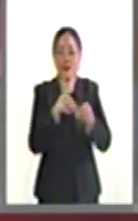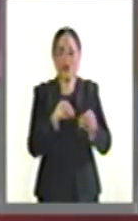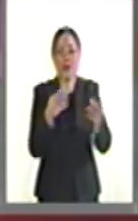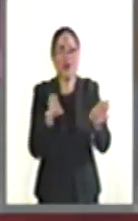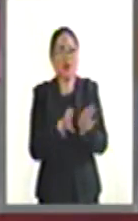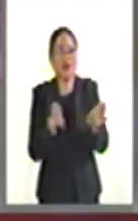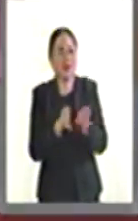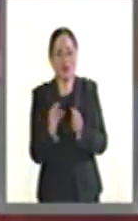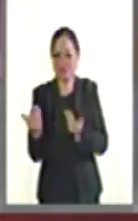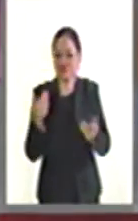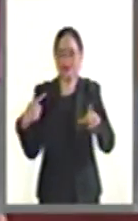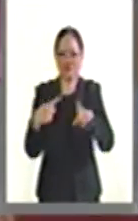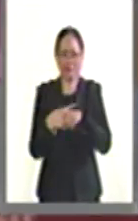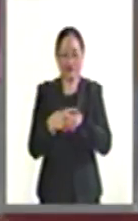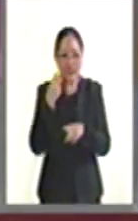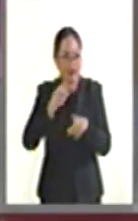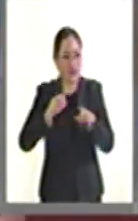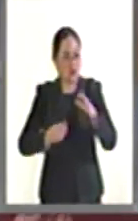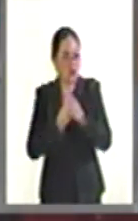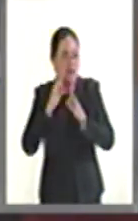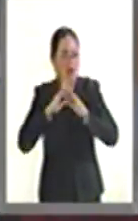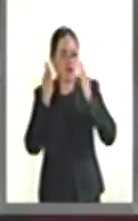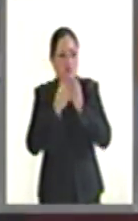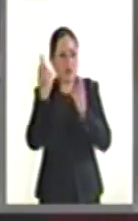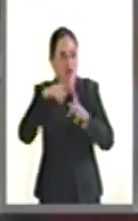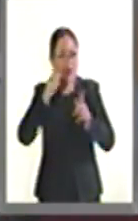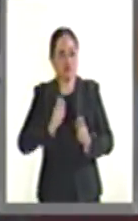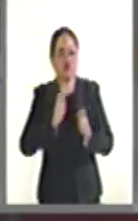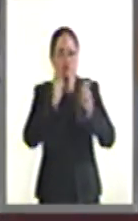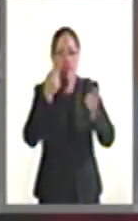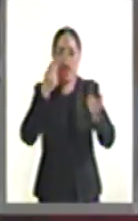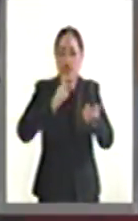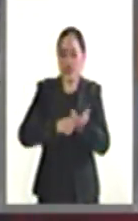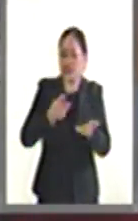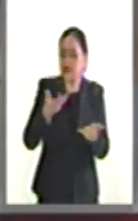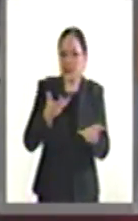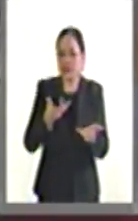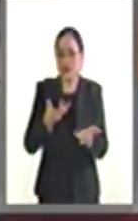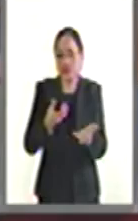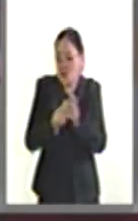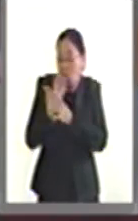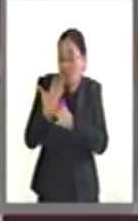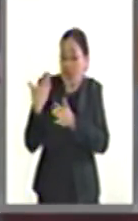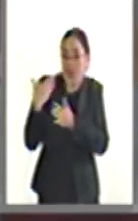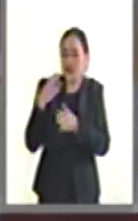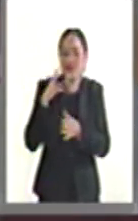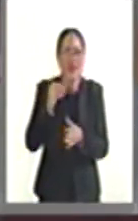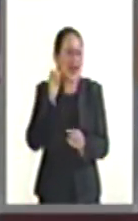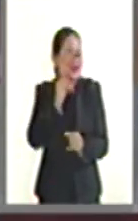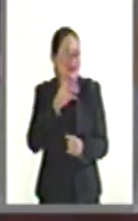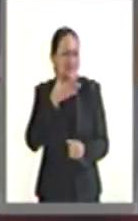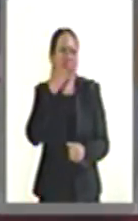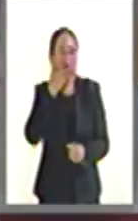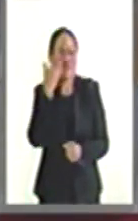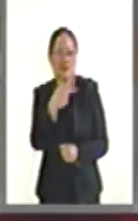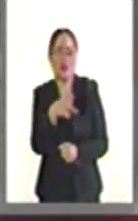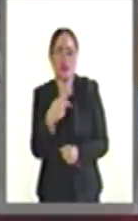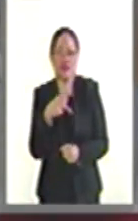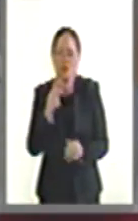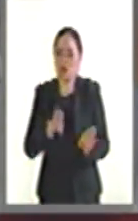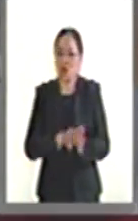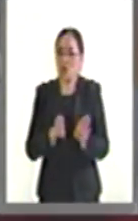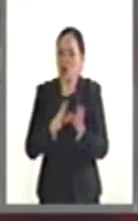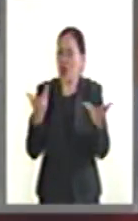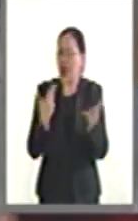Aunque no es nueva esta forma de negociación de los cargos en el Poder Judicial, pero sí asombra el descaro con